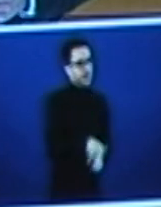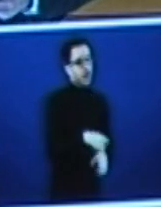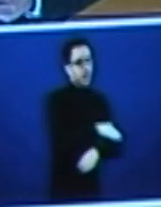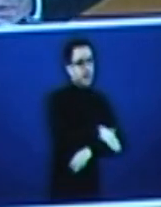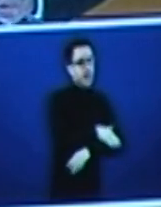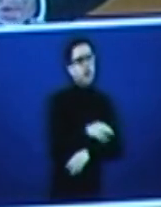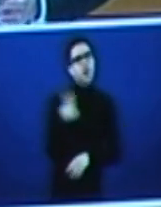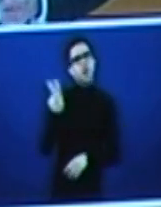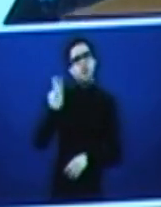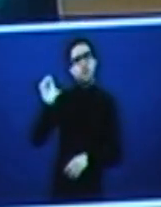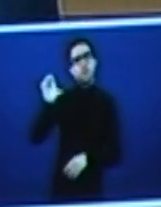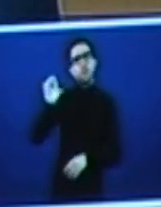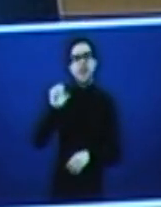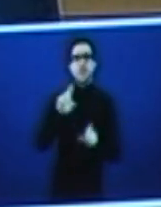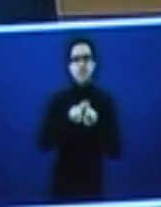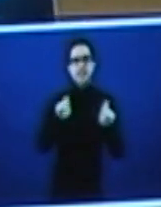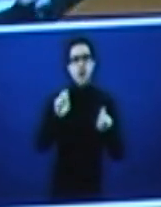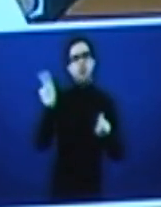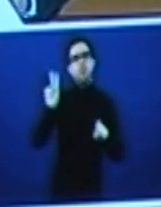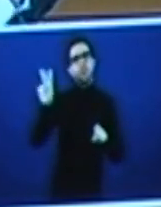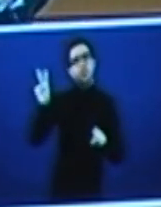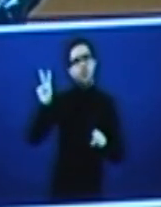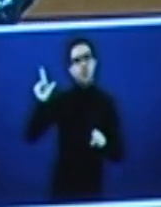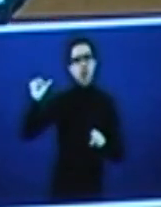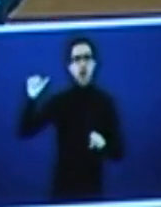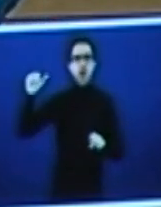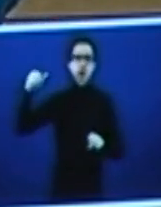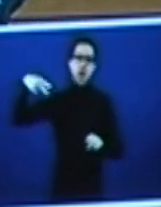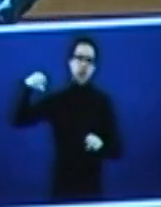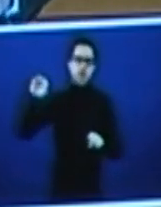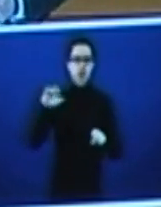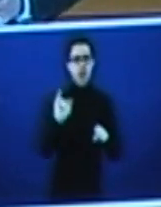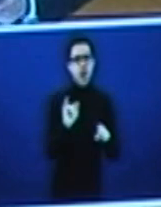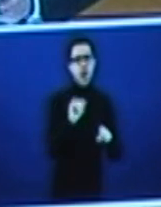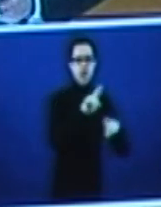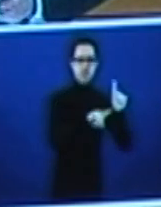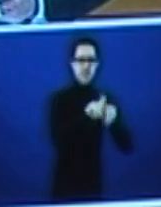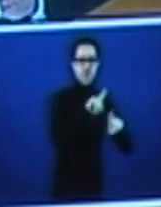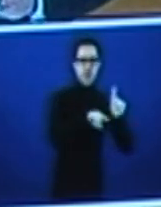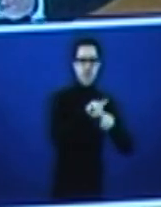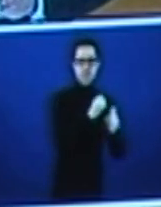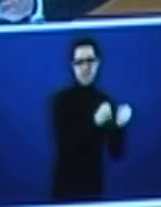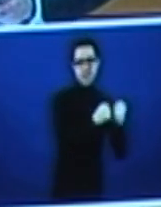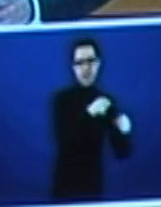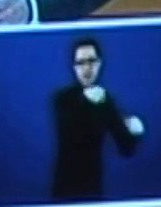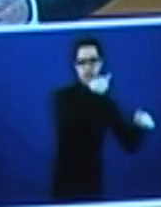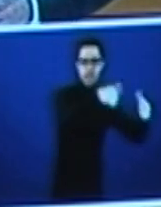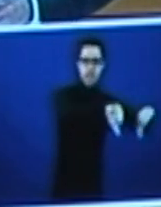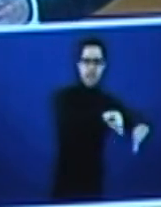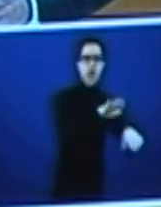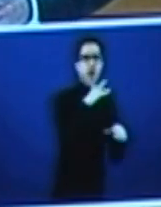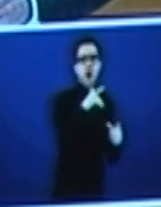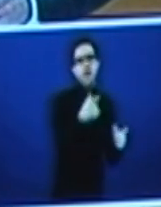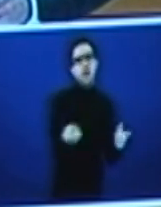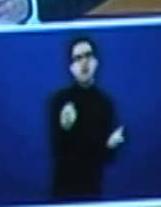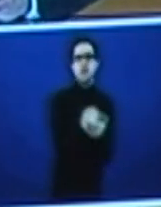acreedores e agora Vulcano ten unha posibilidade real de futuro. Cando vostedes gobernaban, señoría, en Navantia non había un solo pedido desde